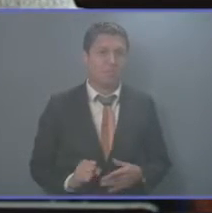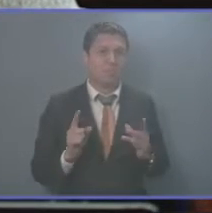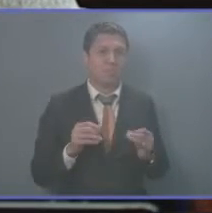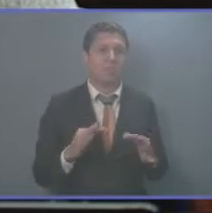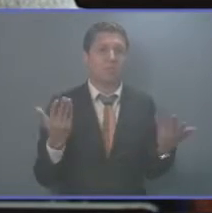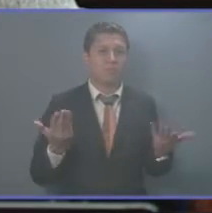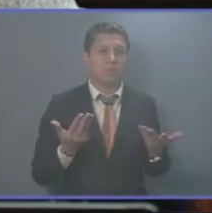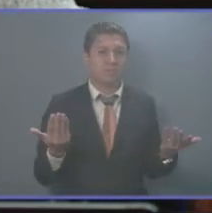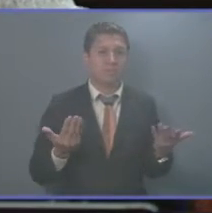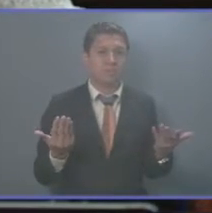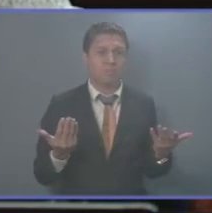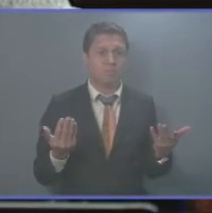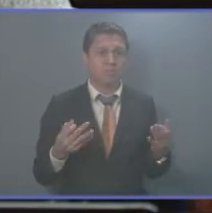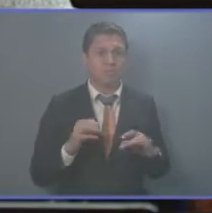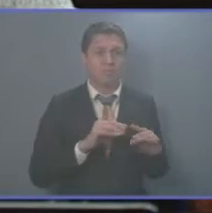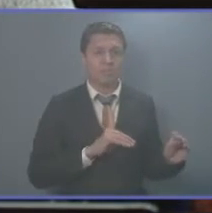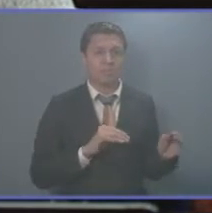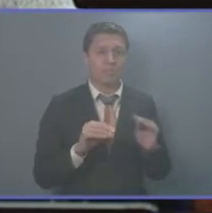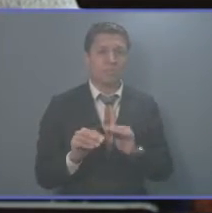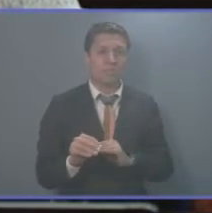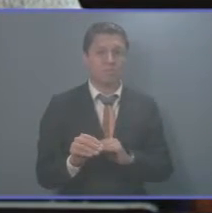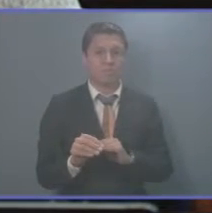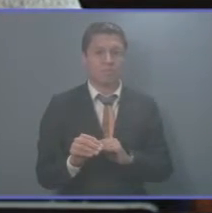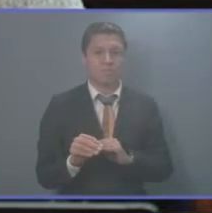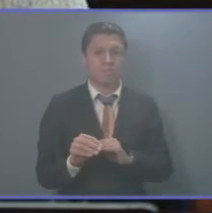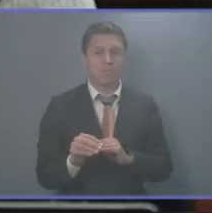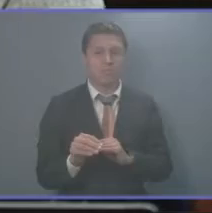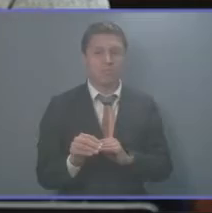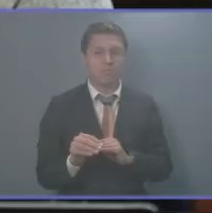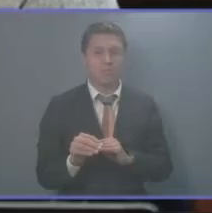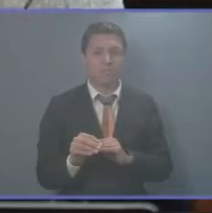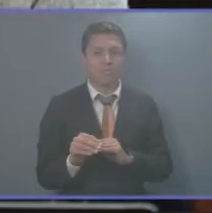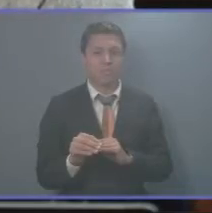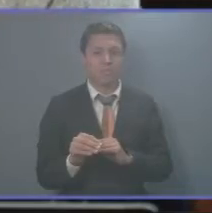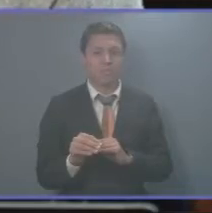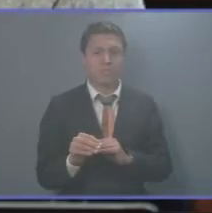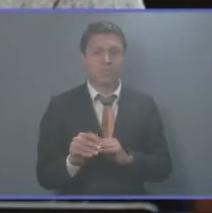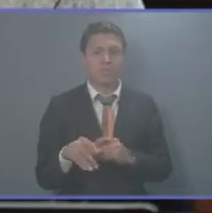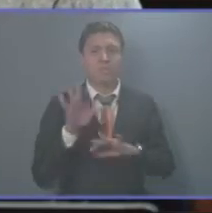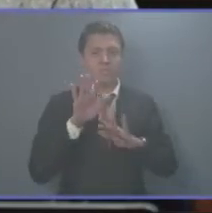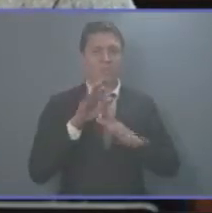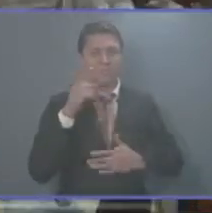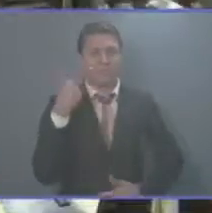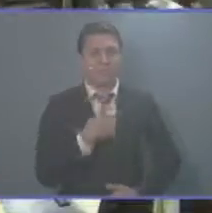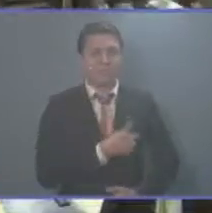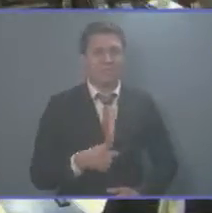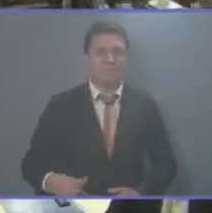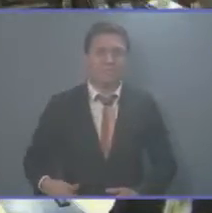hacen, pues ellos tampoco podrán hacer efectivo un título valor. Muchas gracias, presidente.